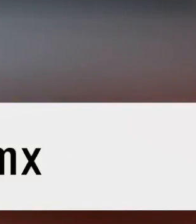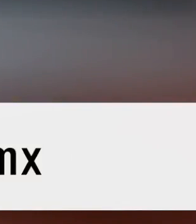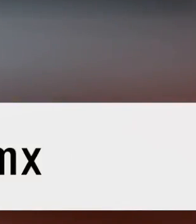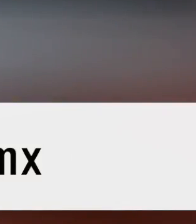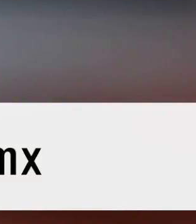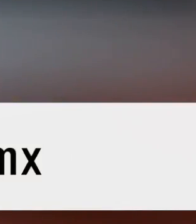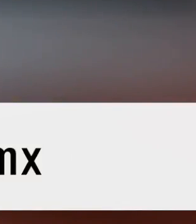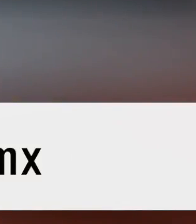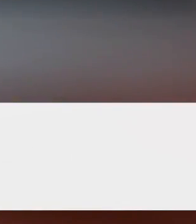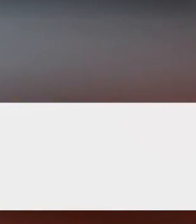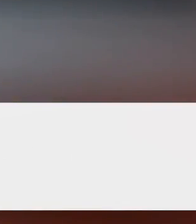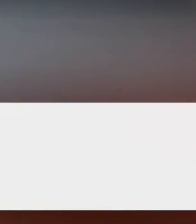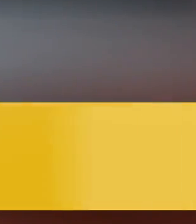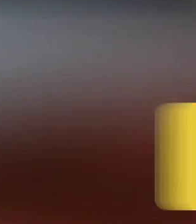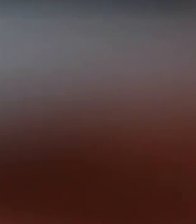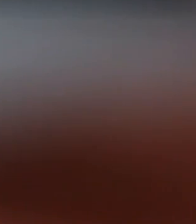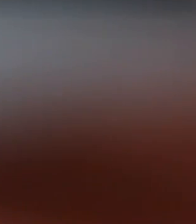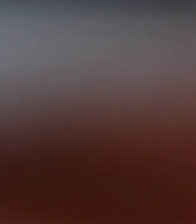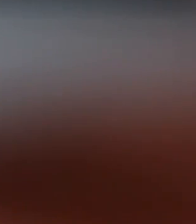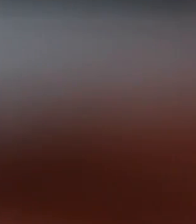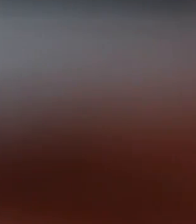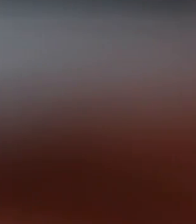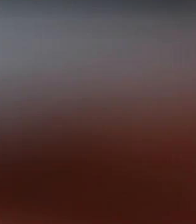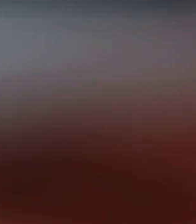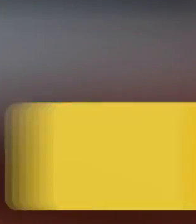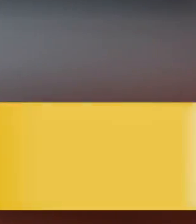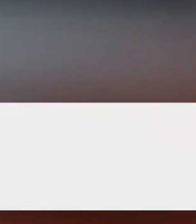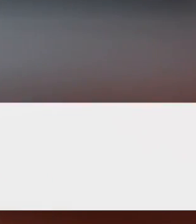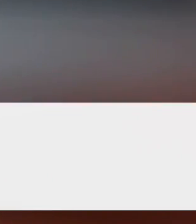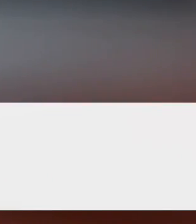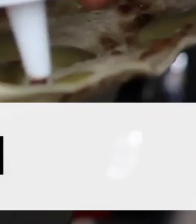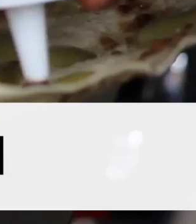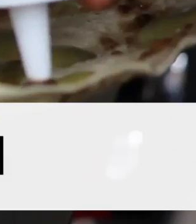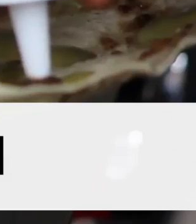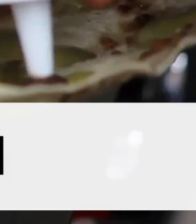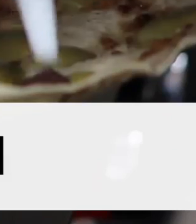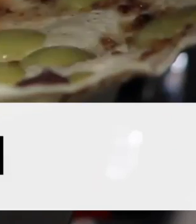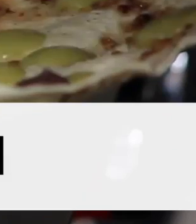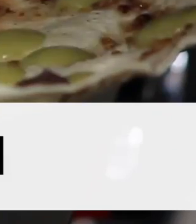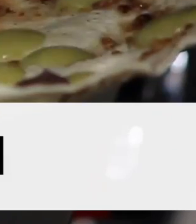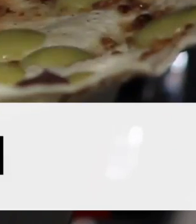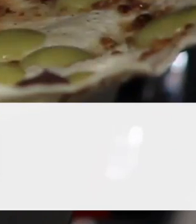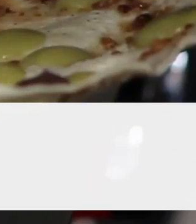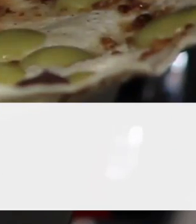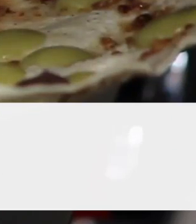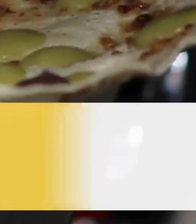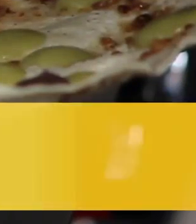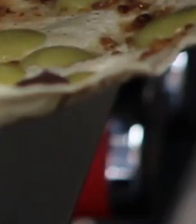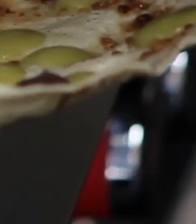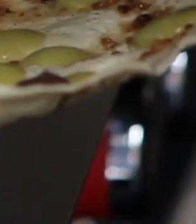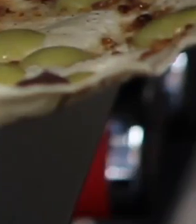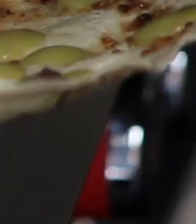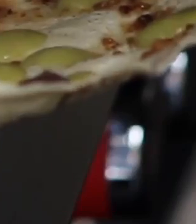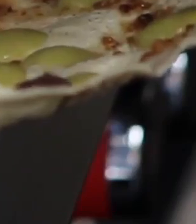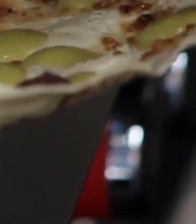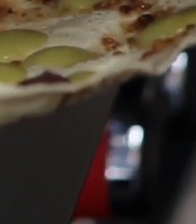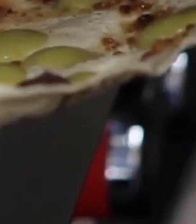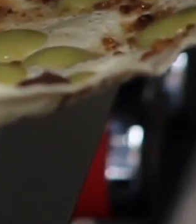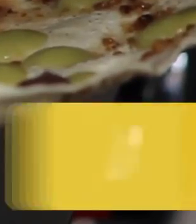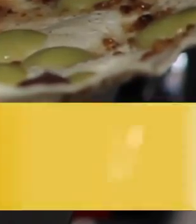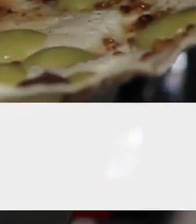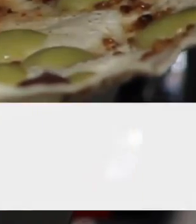que significa maíz desgranado, más el sufijo español uda, que significa abundancia. Hay